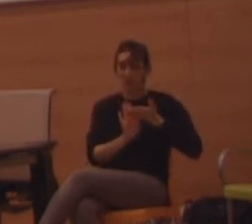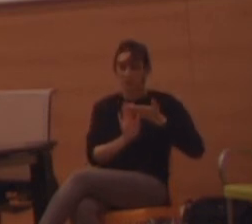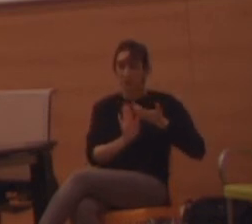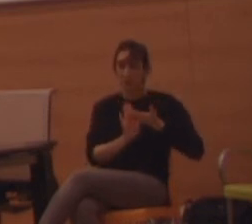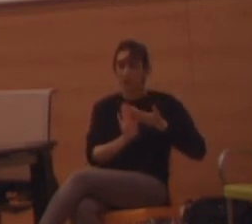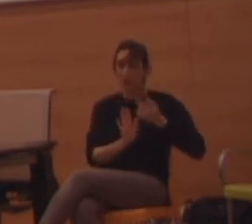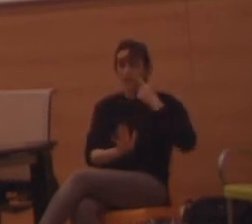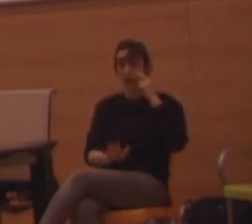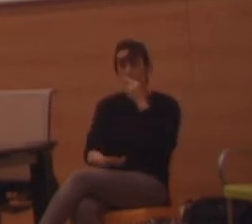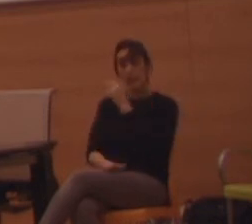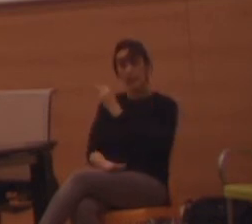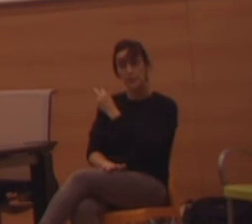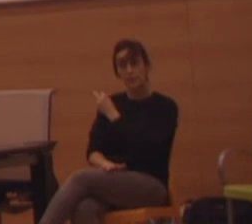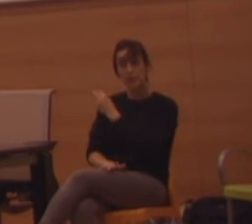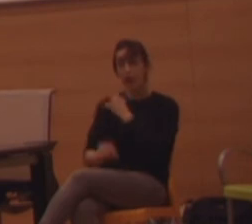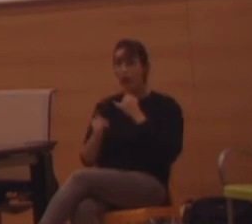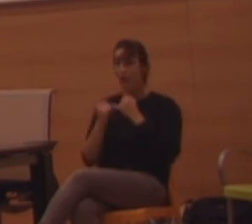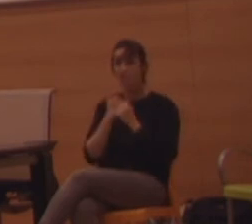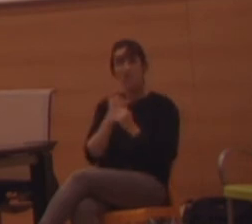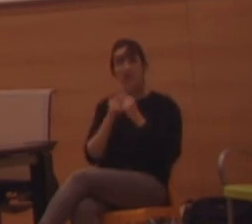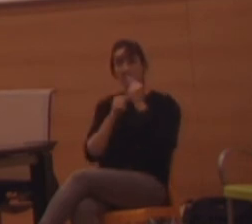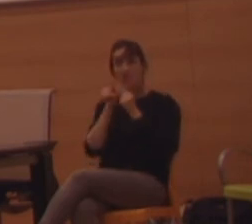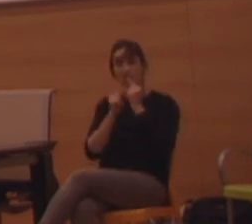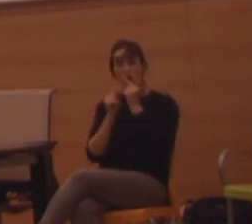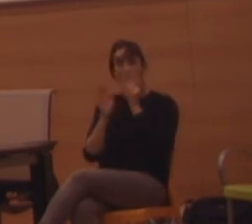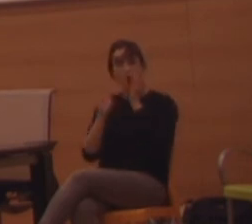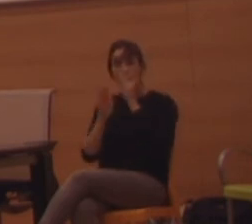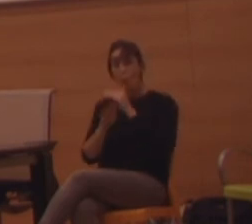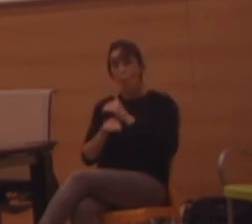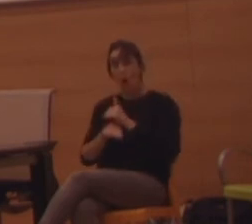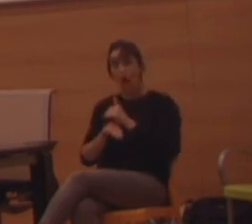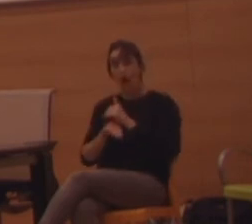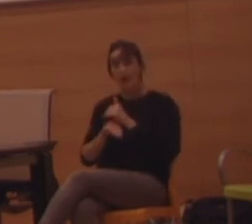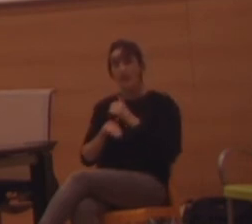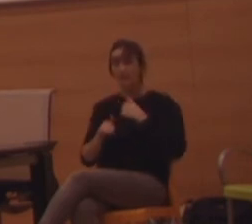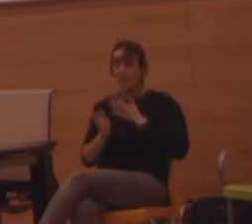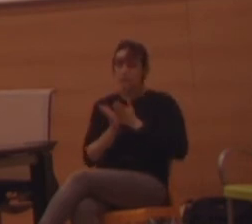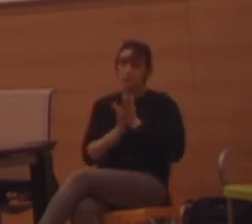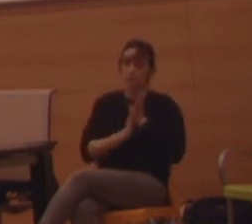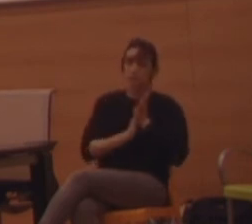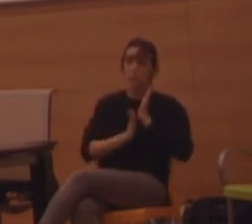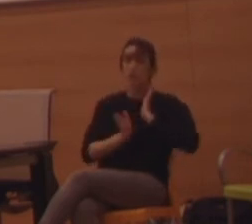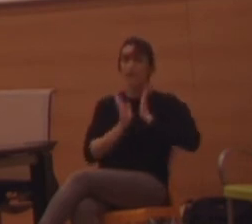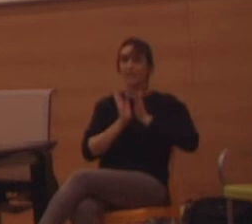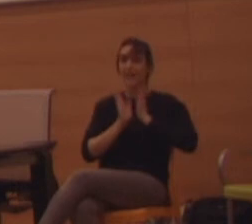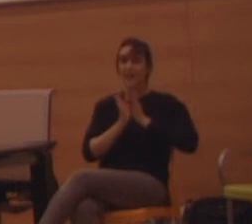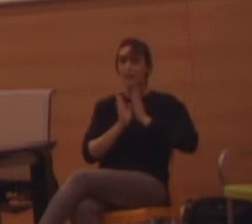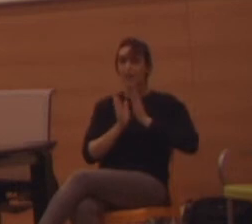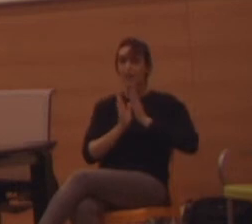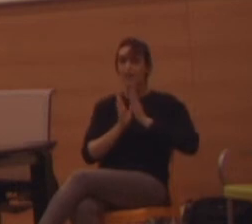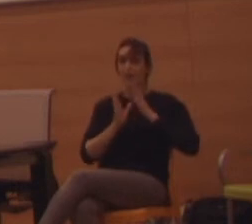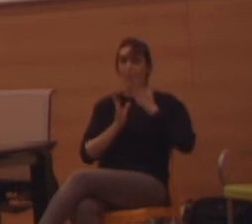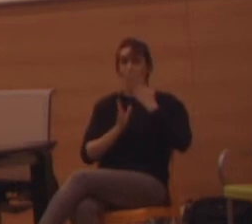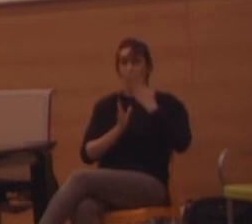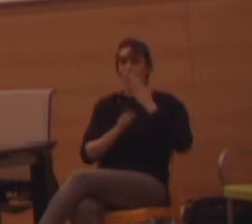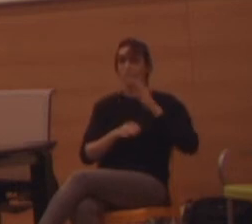cómo fue limpiando? Llegó un momento en que ya no tenía infección, entonces optamos por ponerle una terapia de vacío. Si os fijáis para